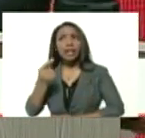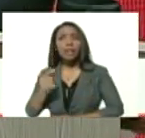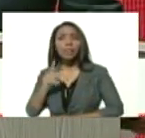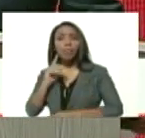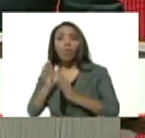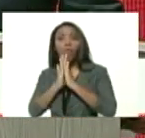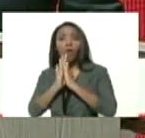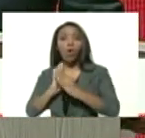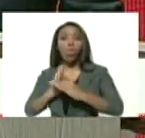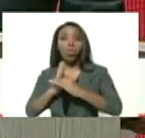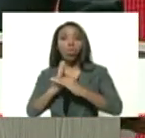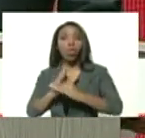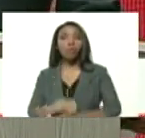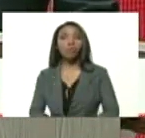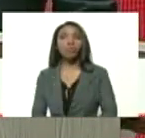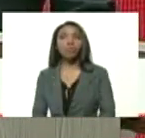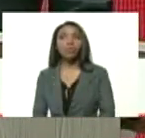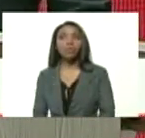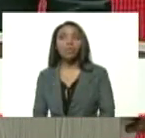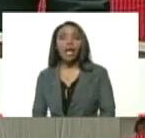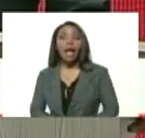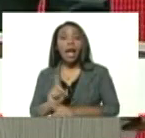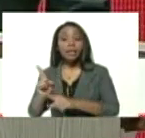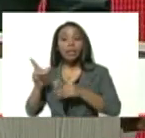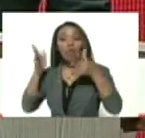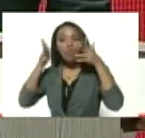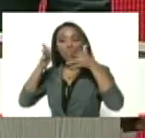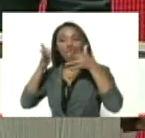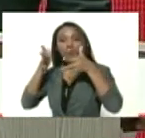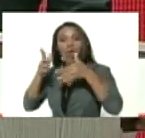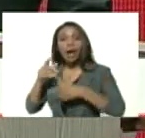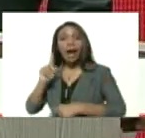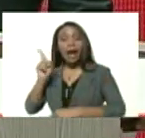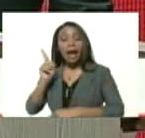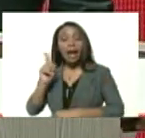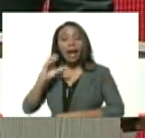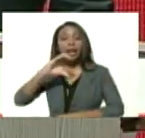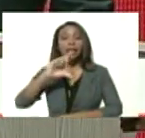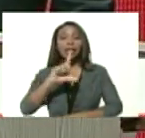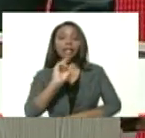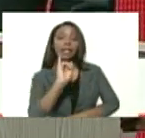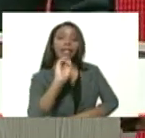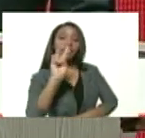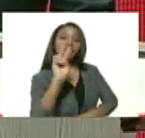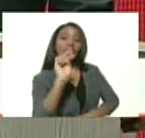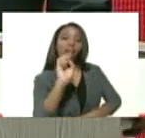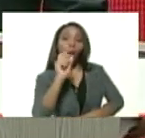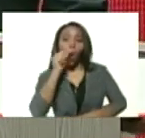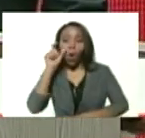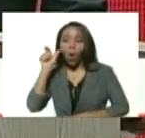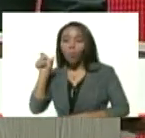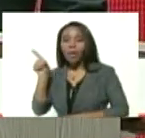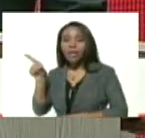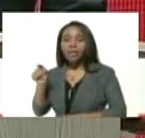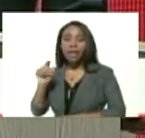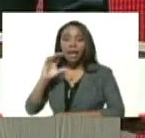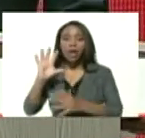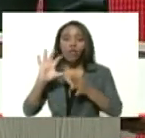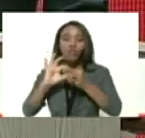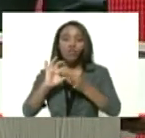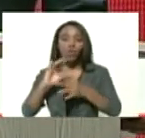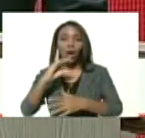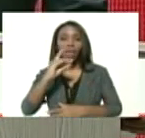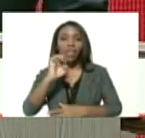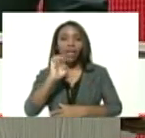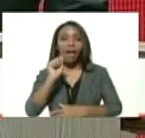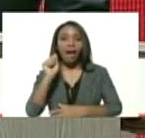detenga, ese asesor norteamericano es el enlace de Cliver Alcalá con la DEA. Y